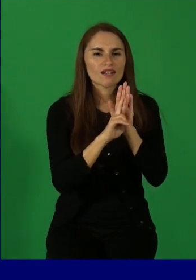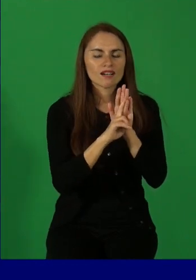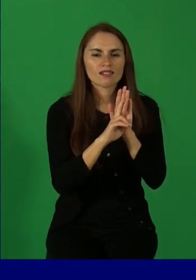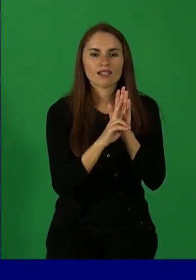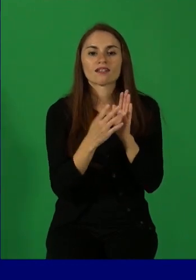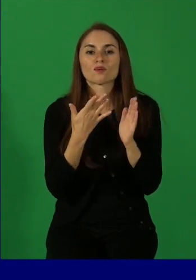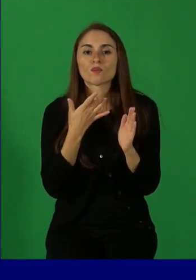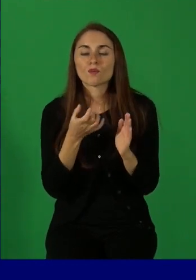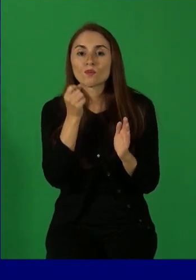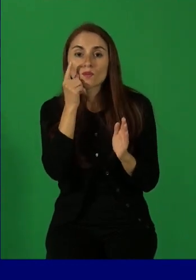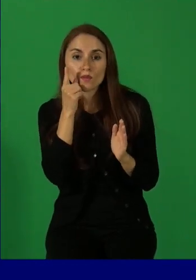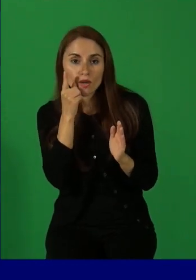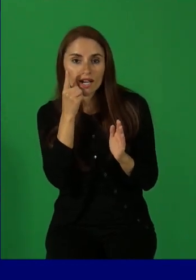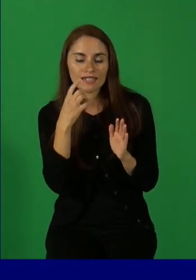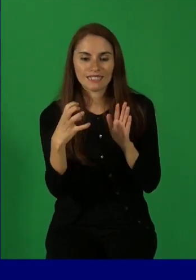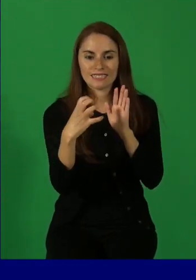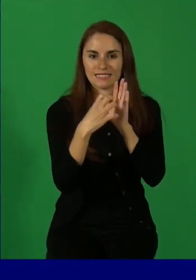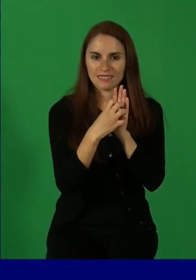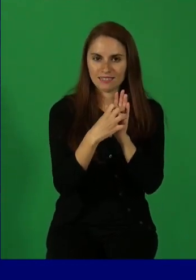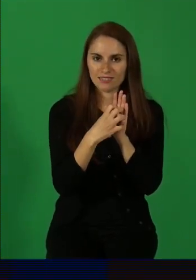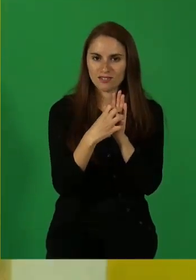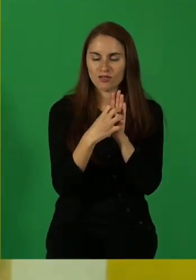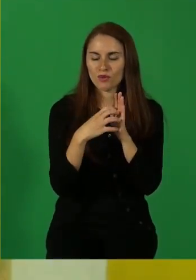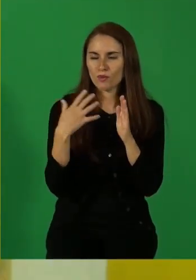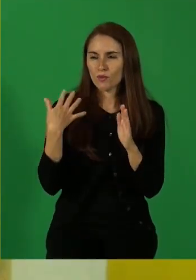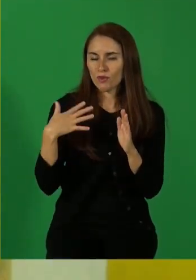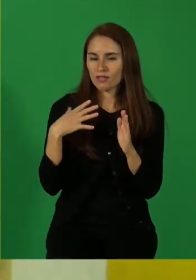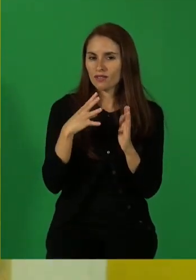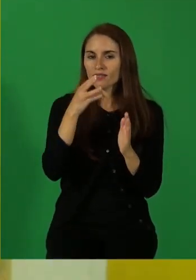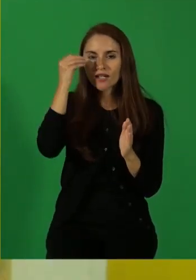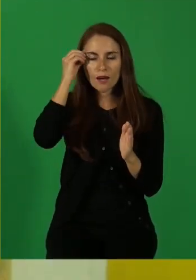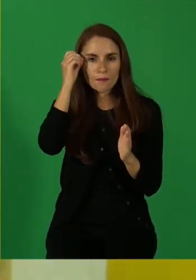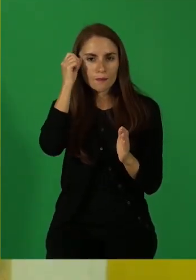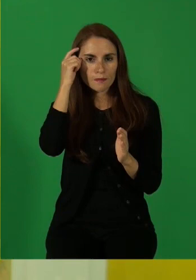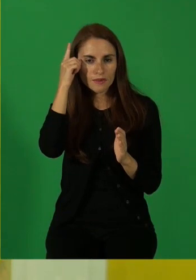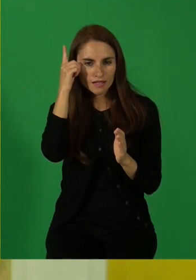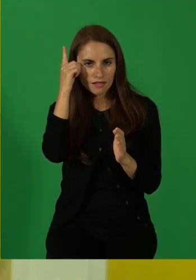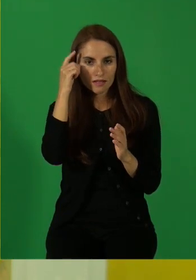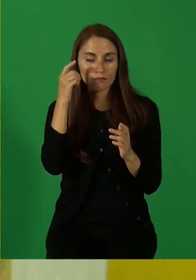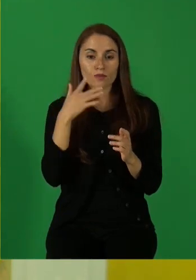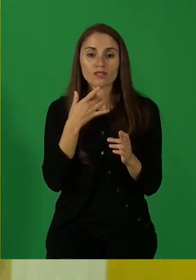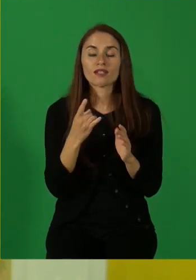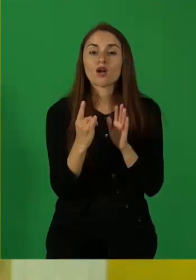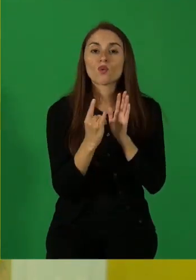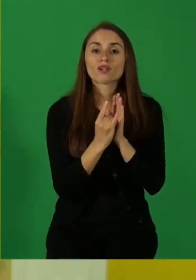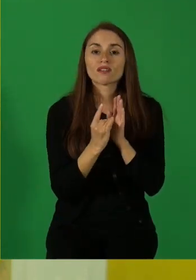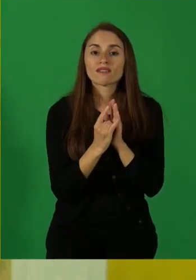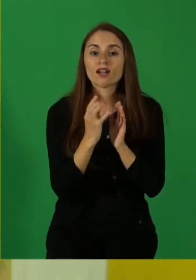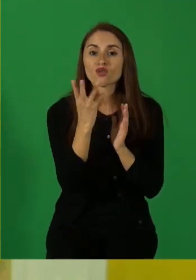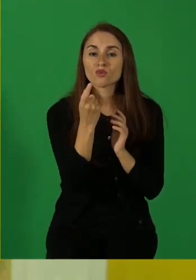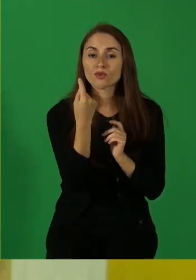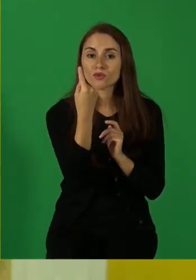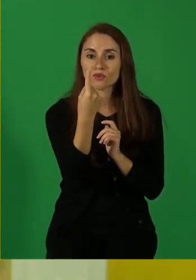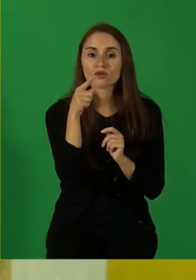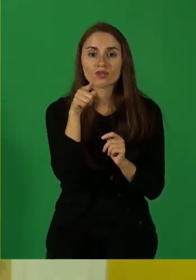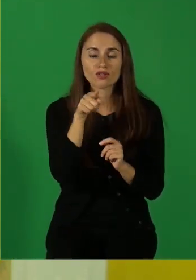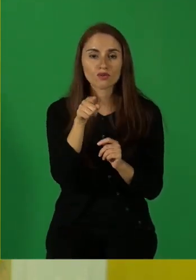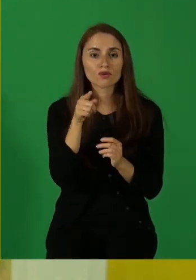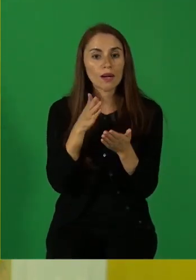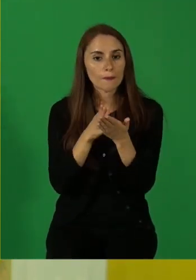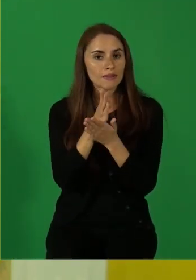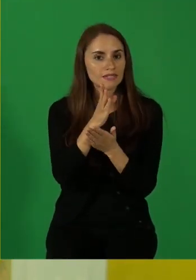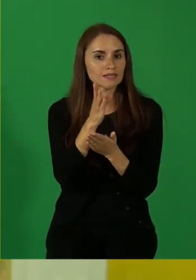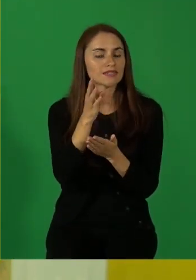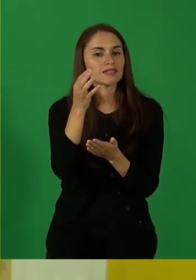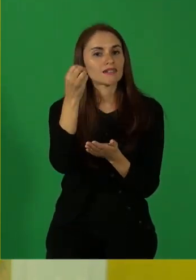signos, que es muy importante, porque es parte de la unidad número 1 que tú vas a comenzar a ver